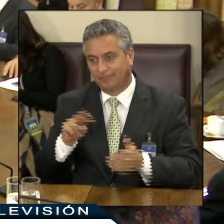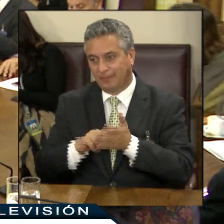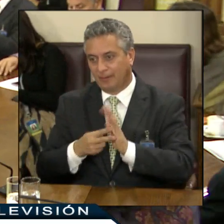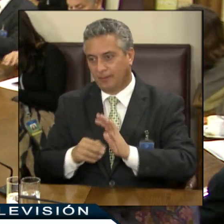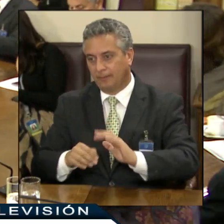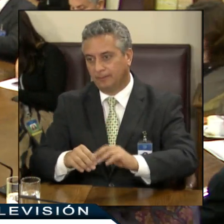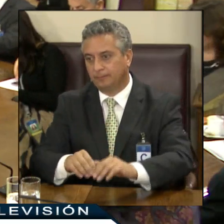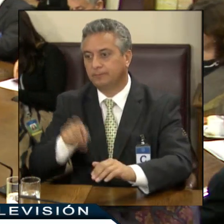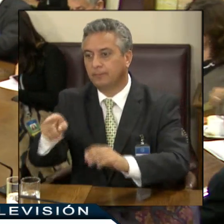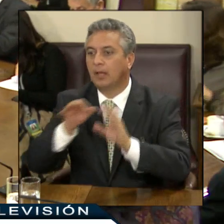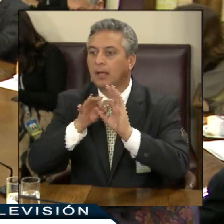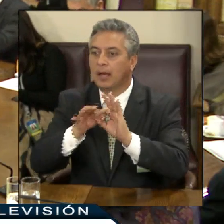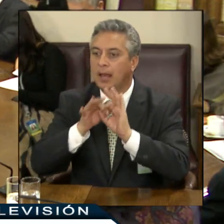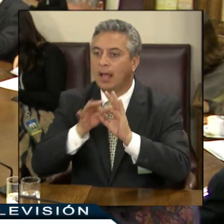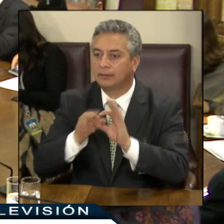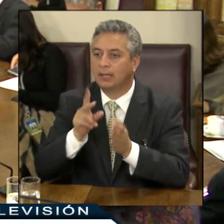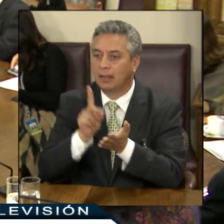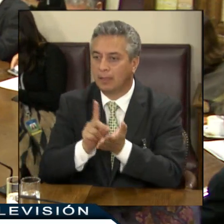Gracias diputado